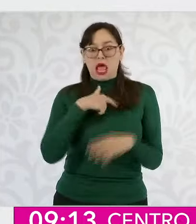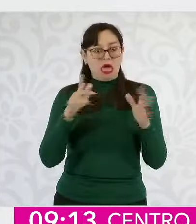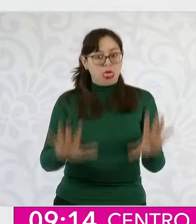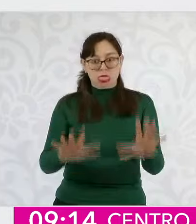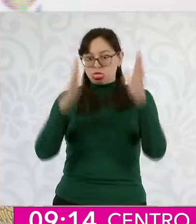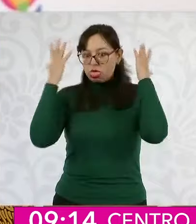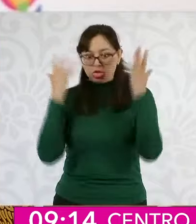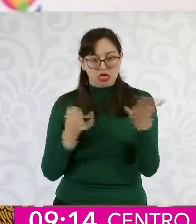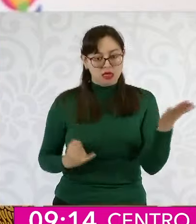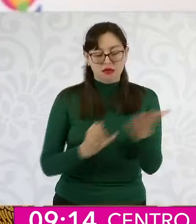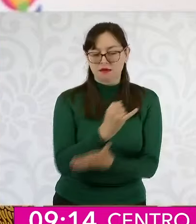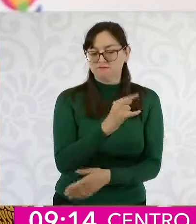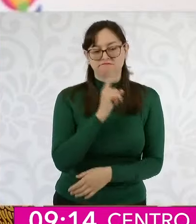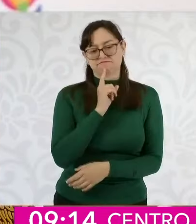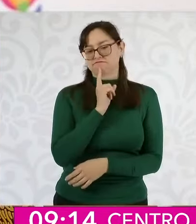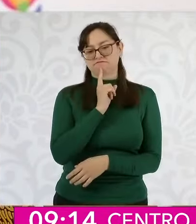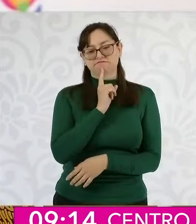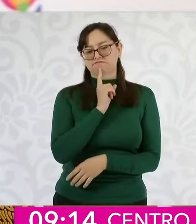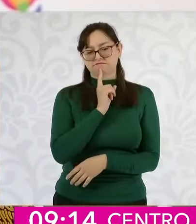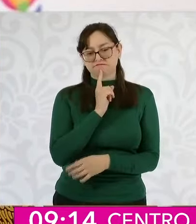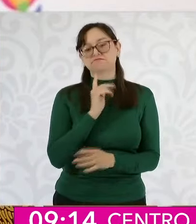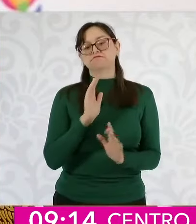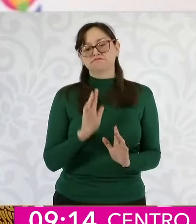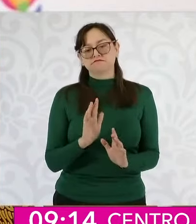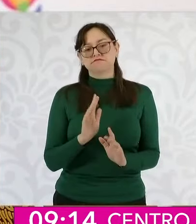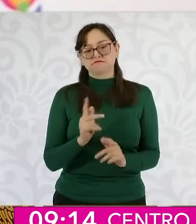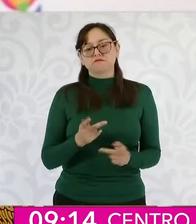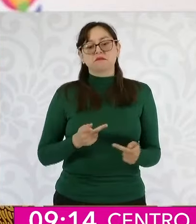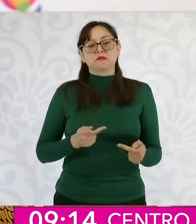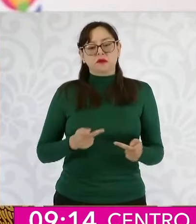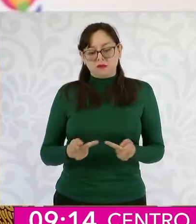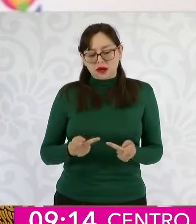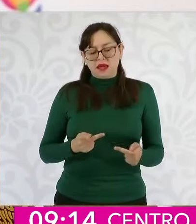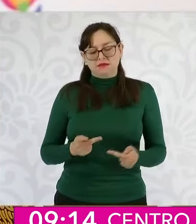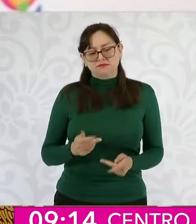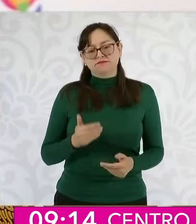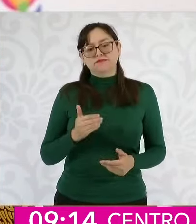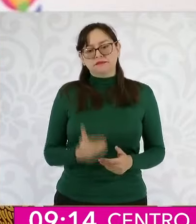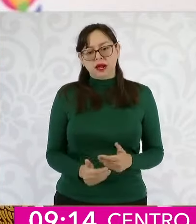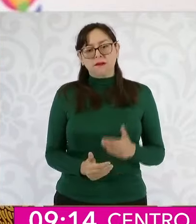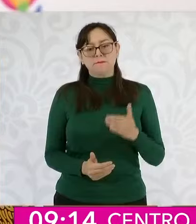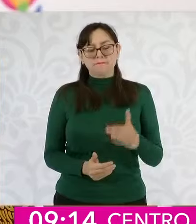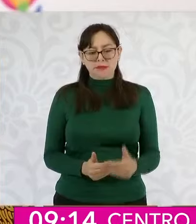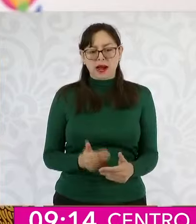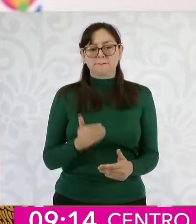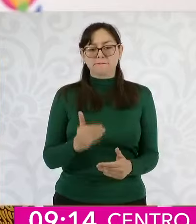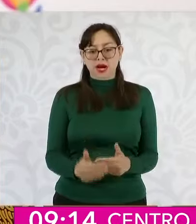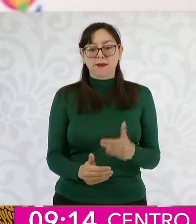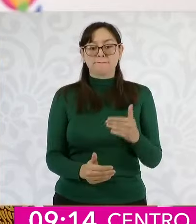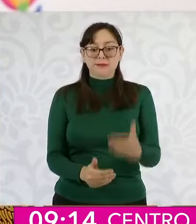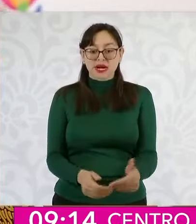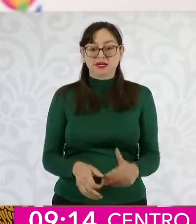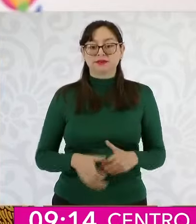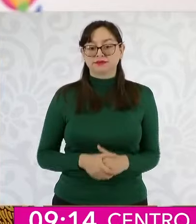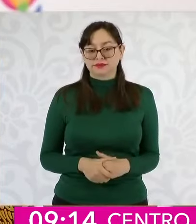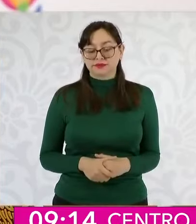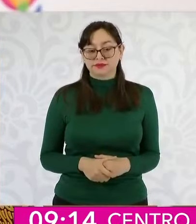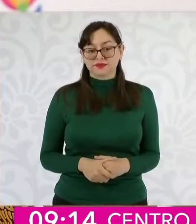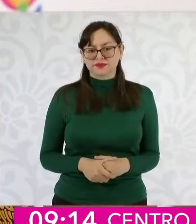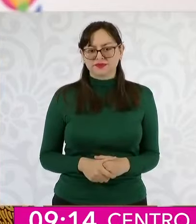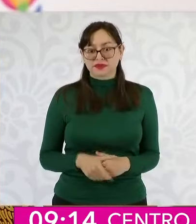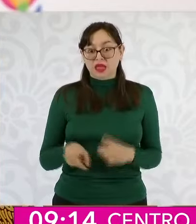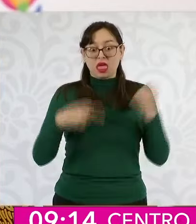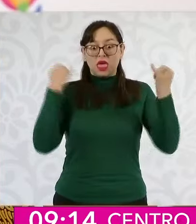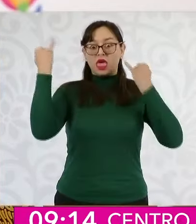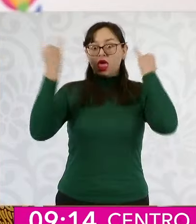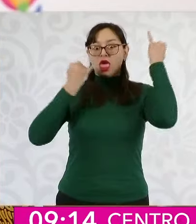sino que nos estamos preparando de manera conjunta. Entonces, por eso ayer yo decía,